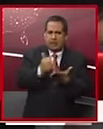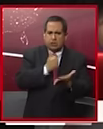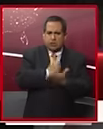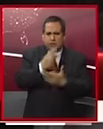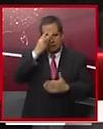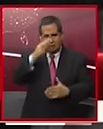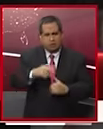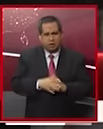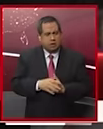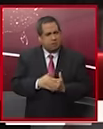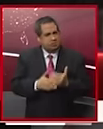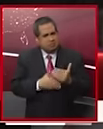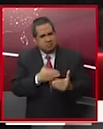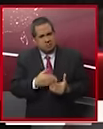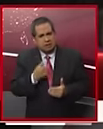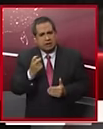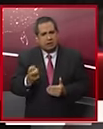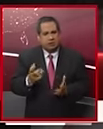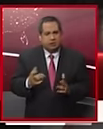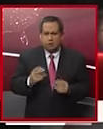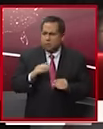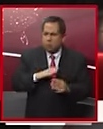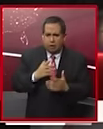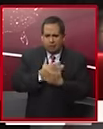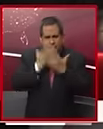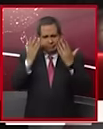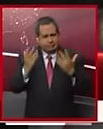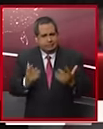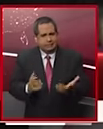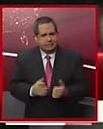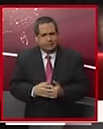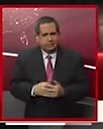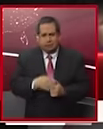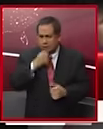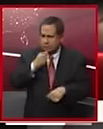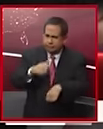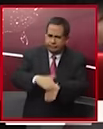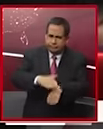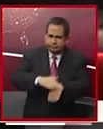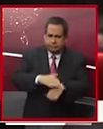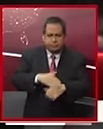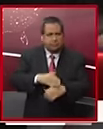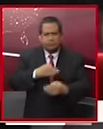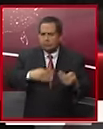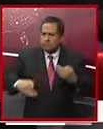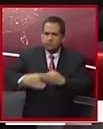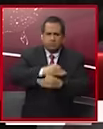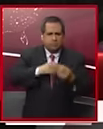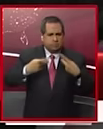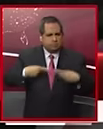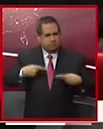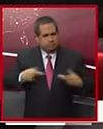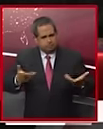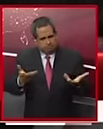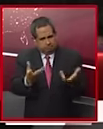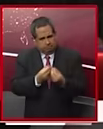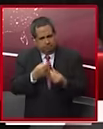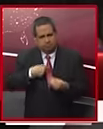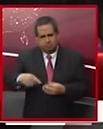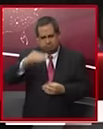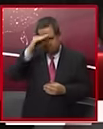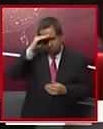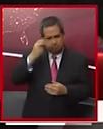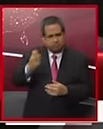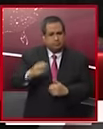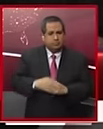México, pues simplemente no existe. Hago un llamado a toda la ciudad para que considere esto. Yo